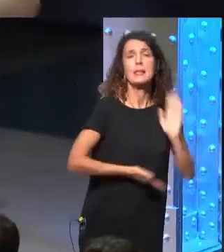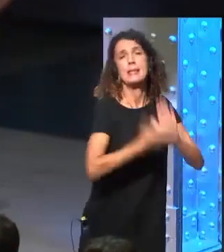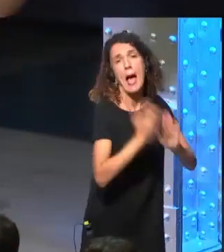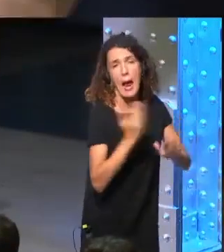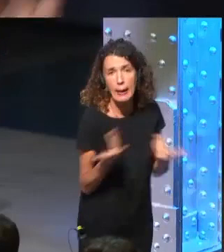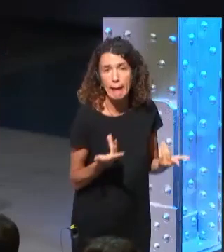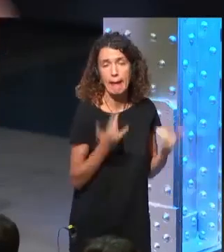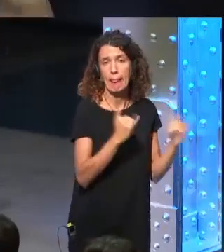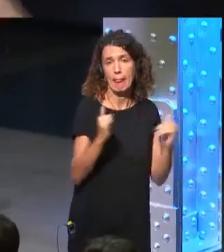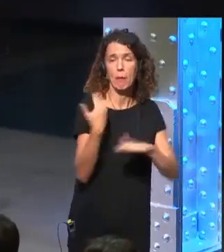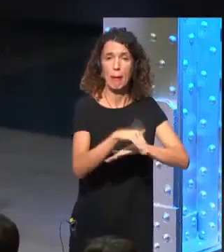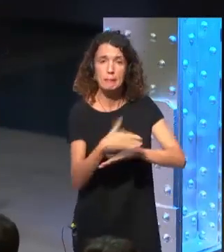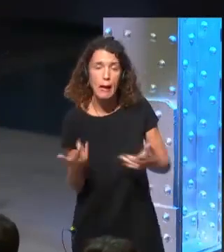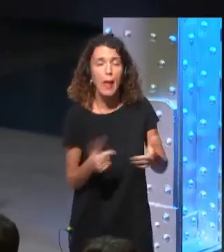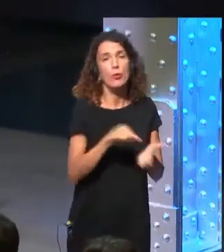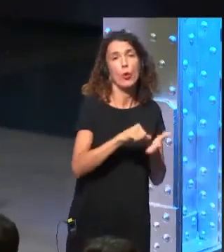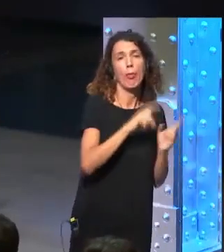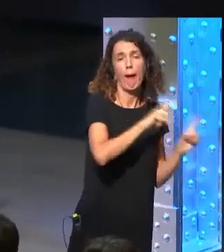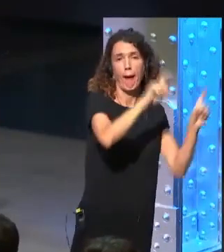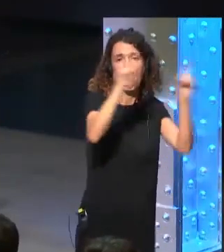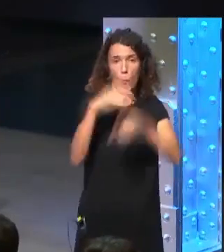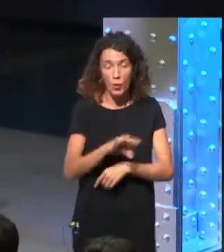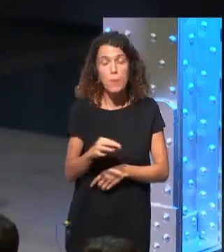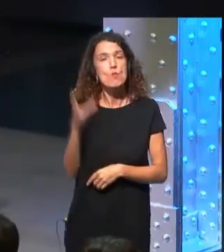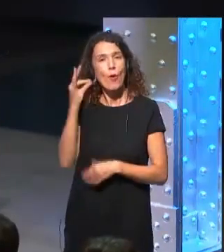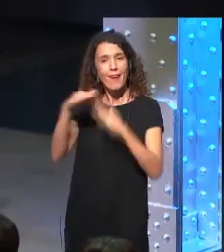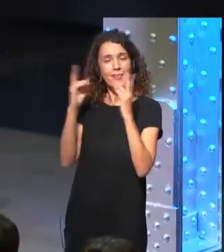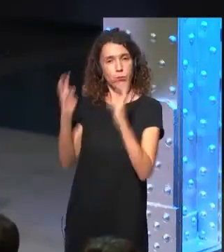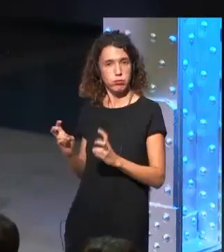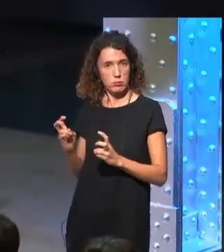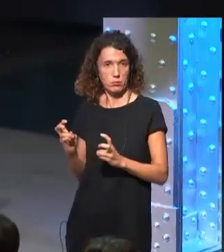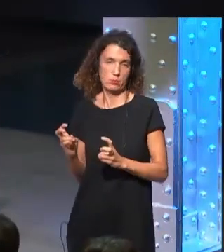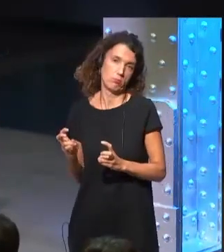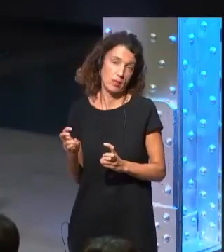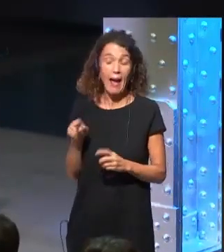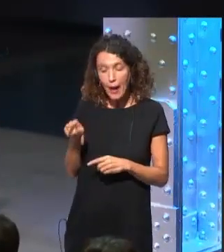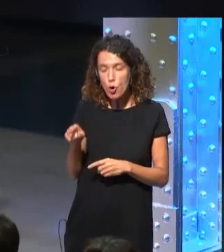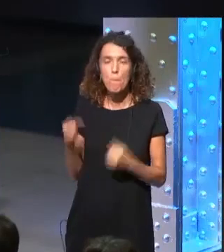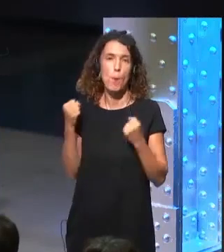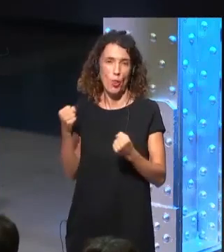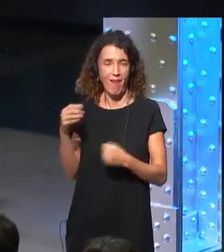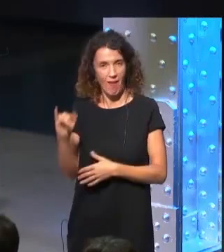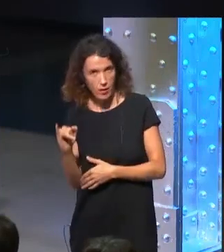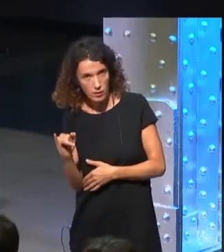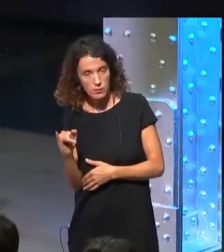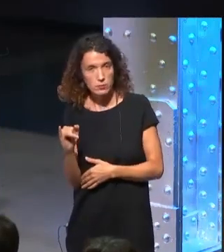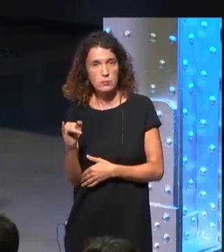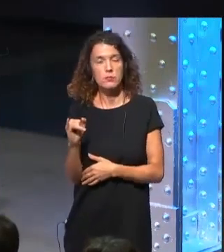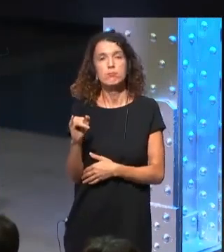salir, pueden ir a la ciudad, pueden ir a todo el mundo y las mujeres se tienen que quedar en casa, que es donde tienen el poder y ya está,